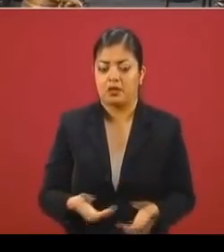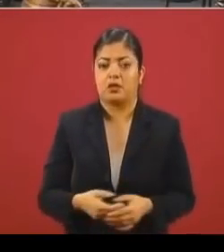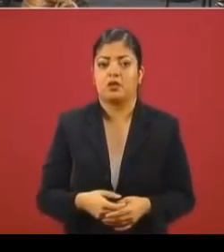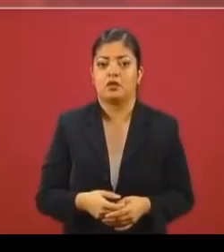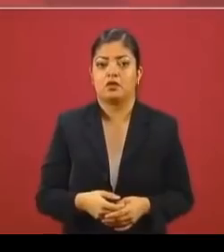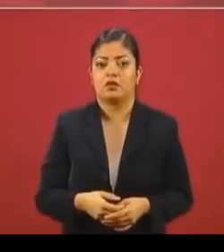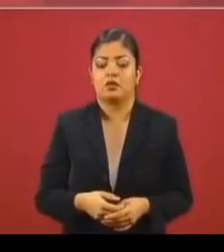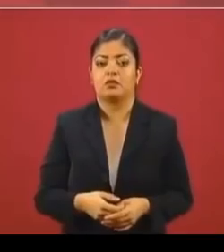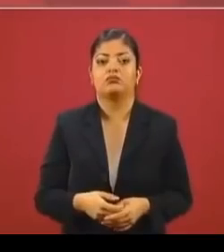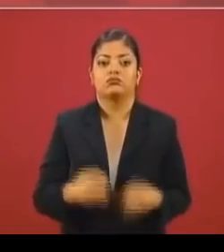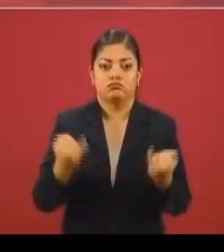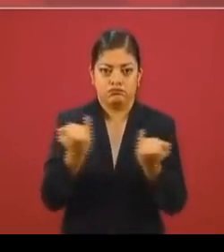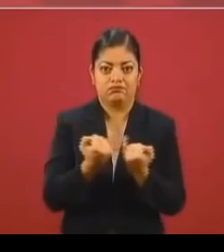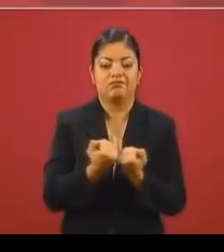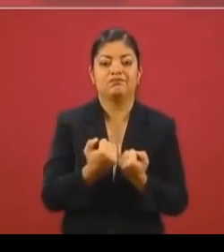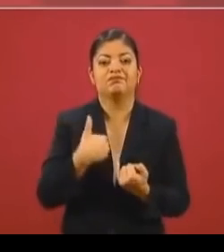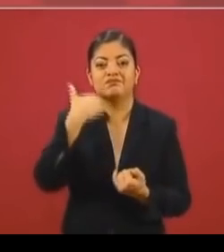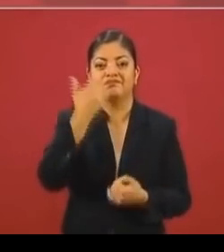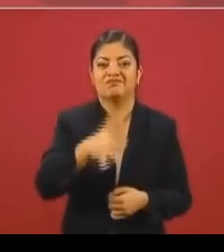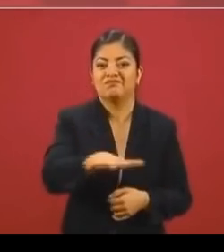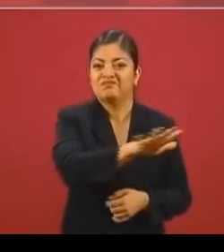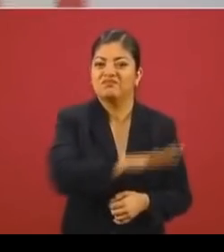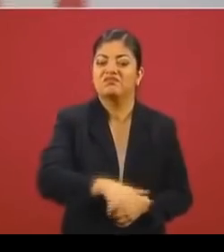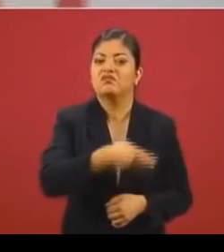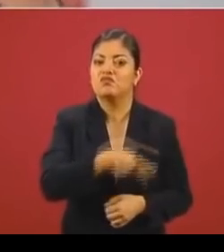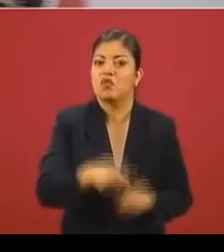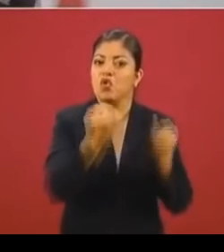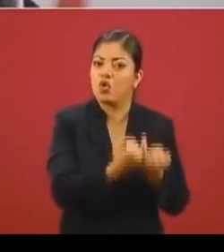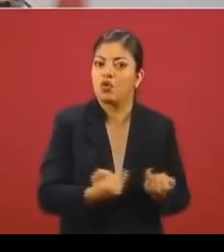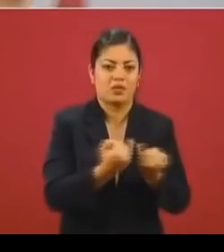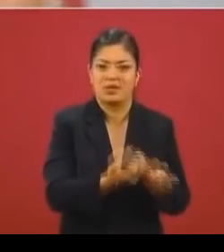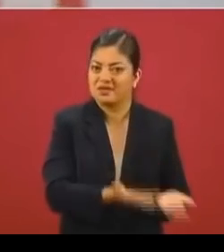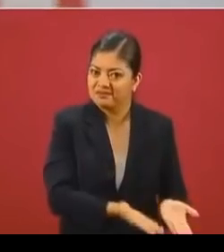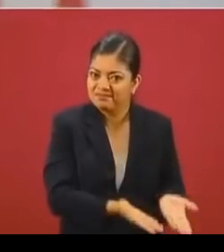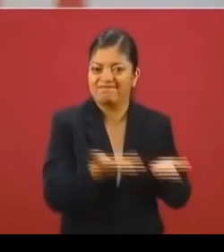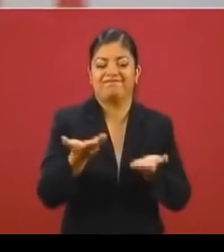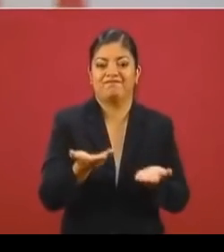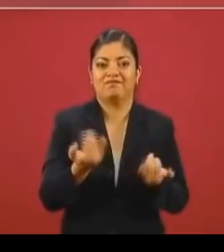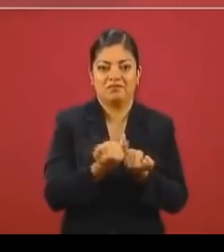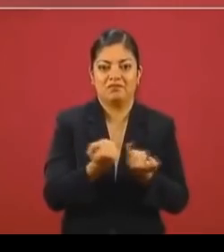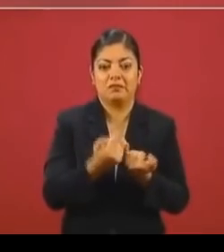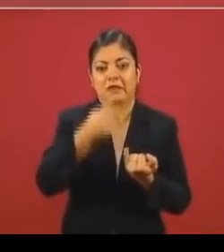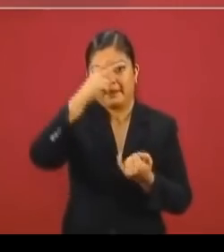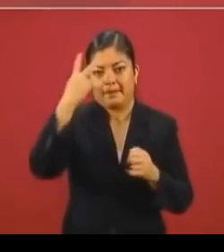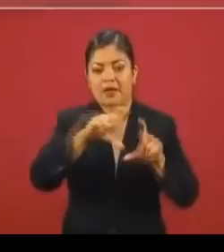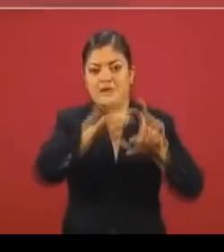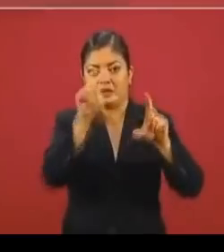y sacar a nuestro pueblo de la pobreza y engrandecer a